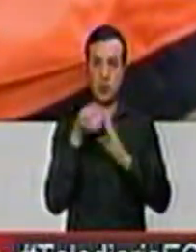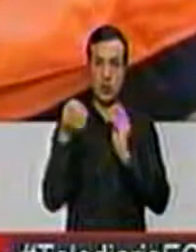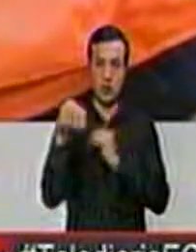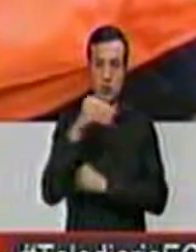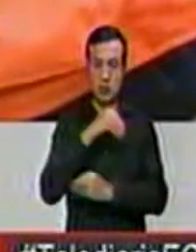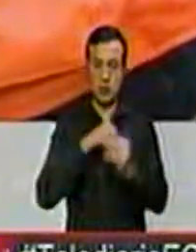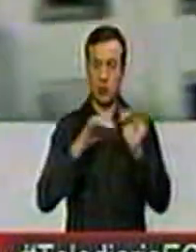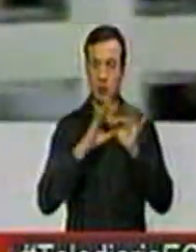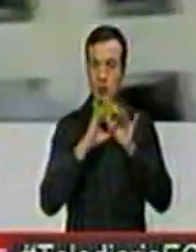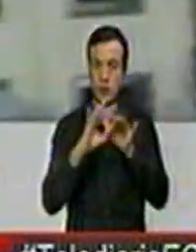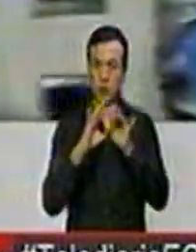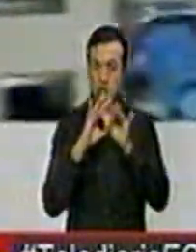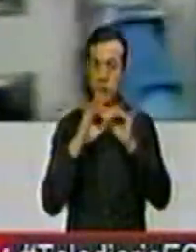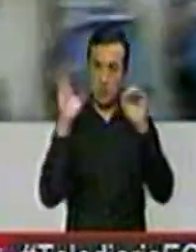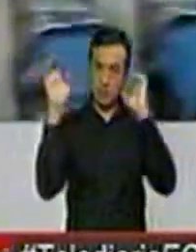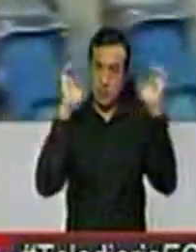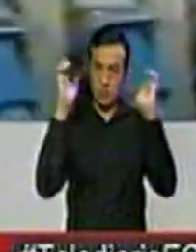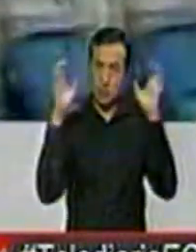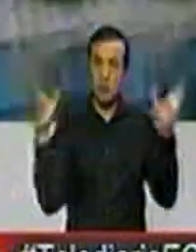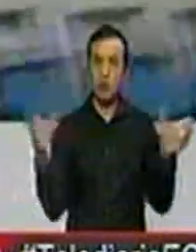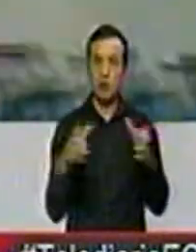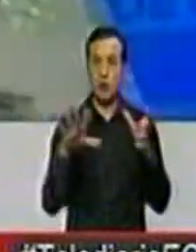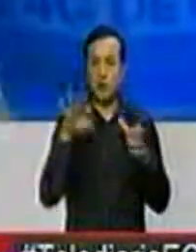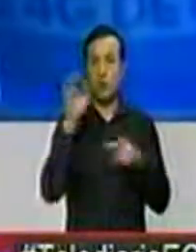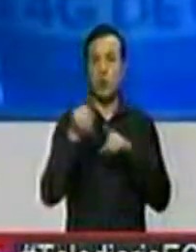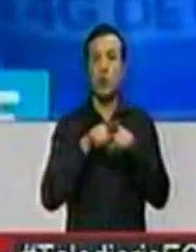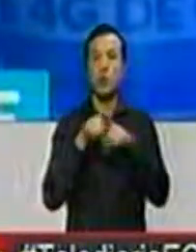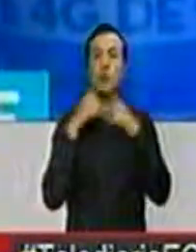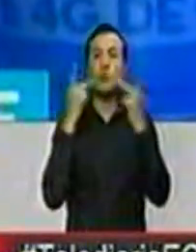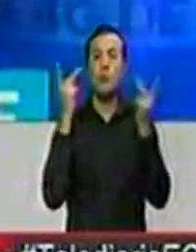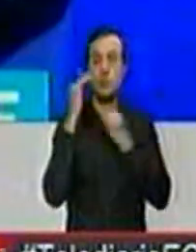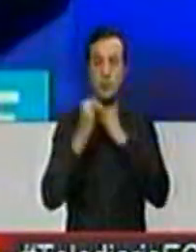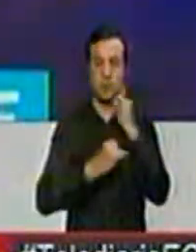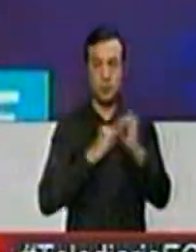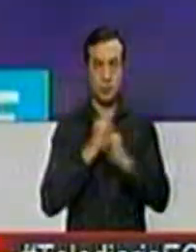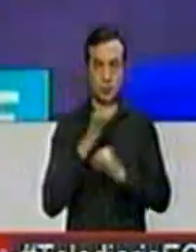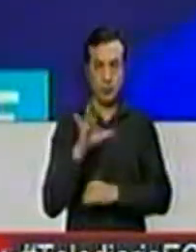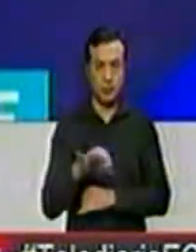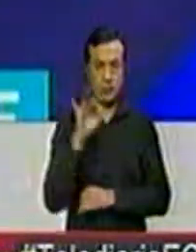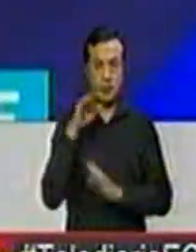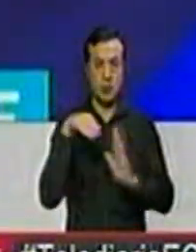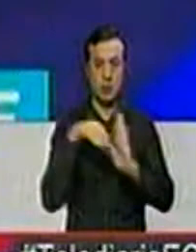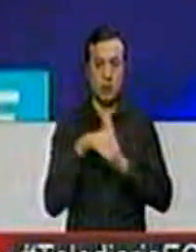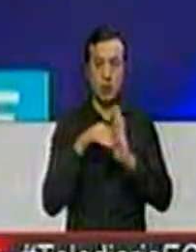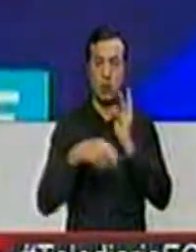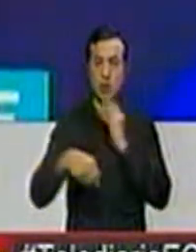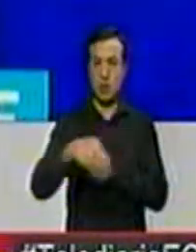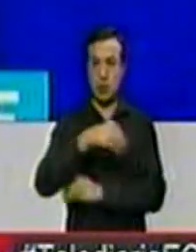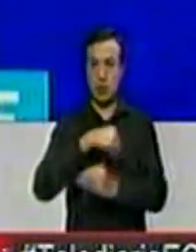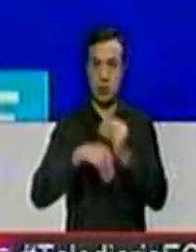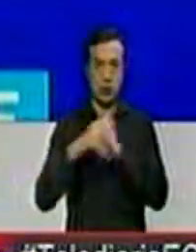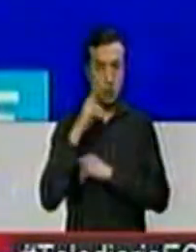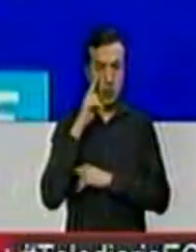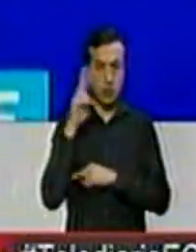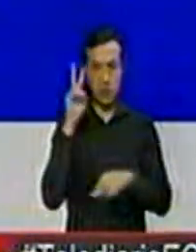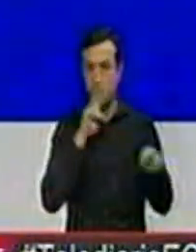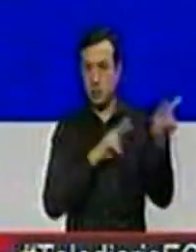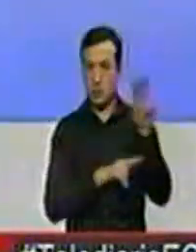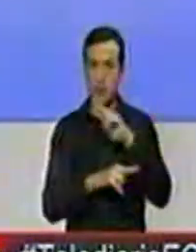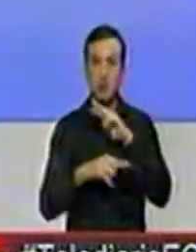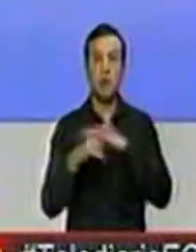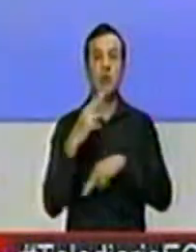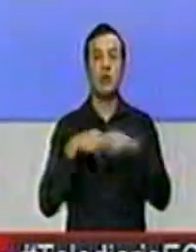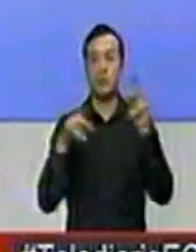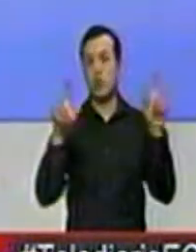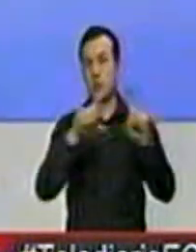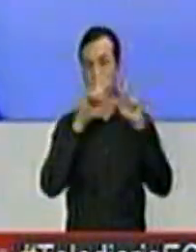como aliado estratégico y será seleccionada a través de un concurso público internacional. La banca de inversión se encargará del análisis y valoración de las líneas de negocio de la